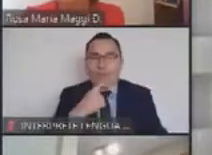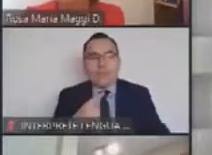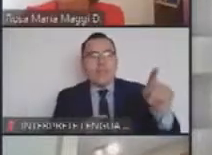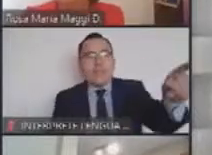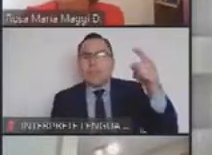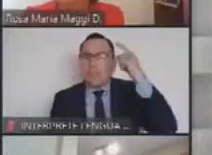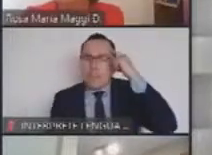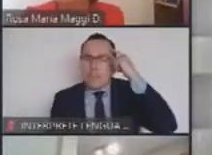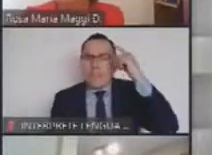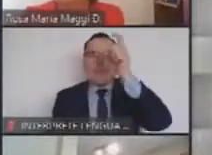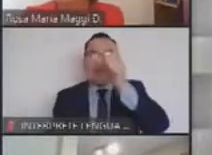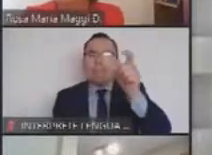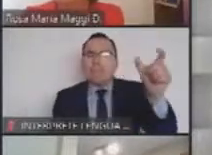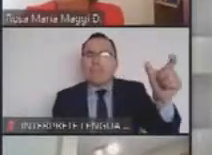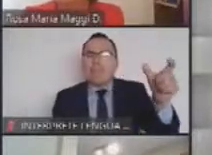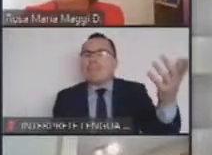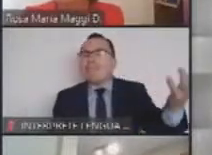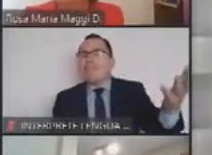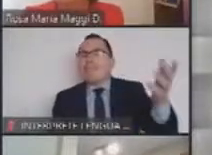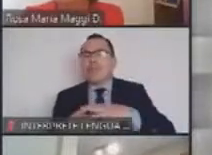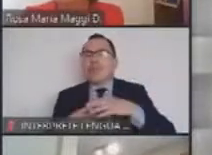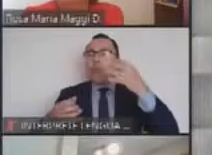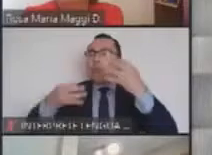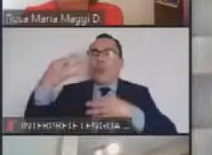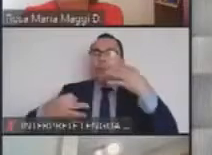que tienen los jueces